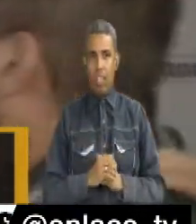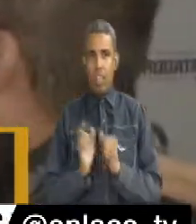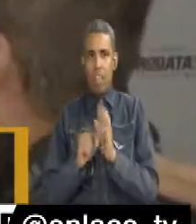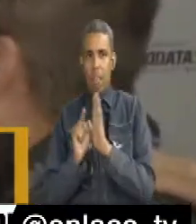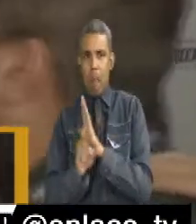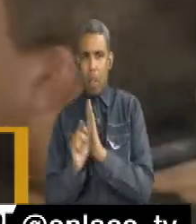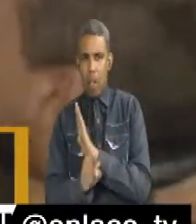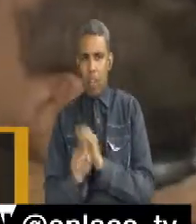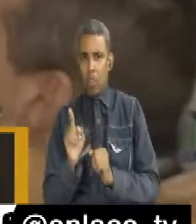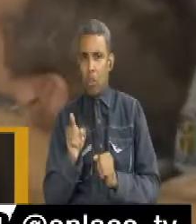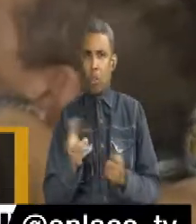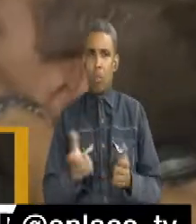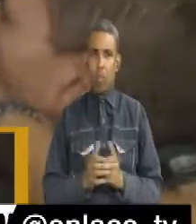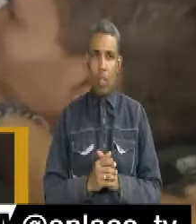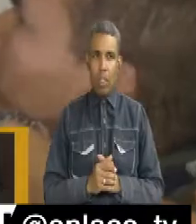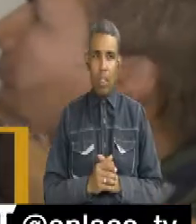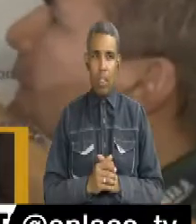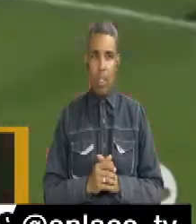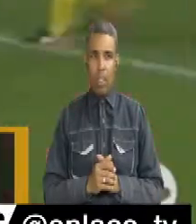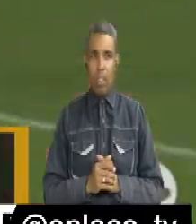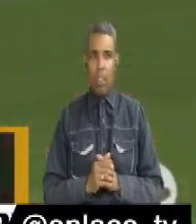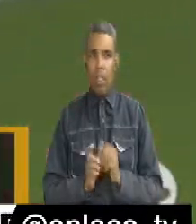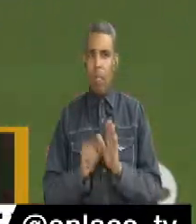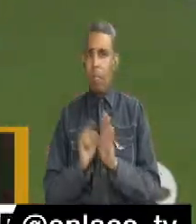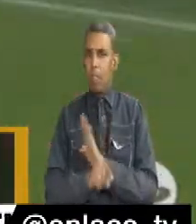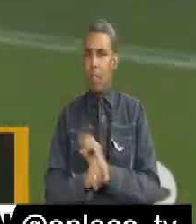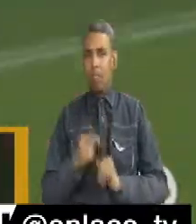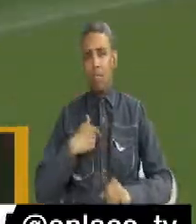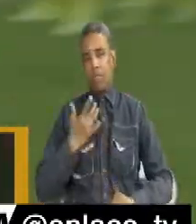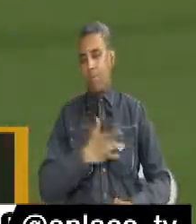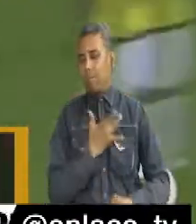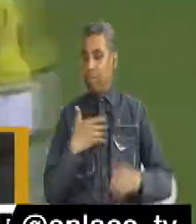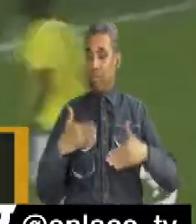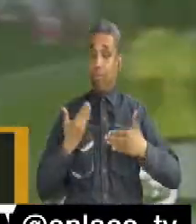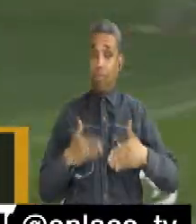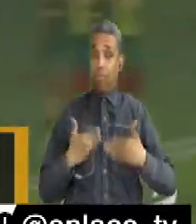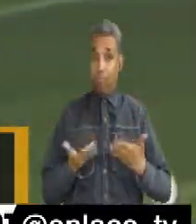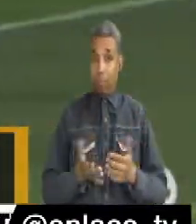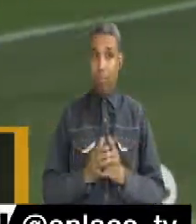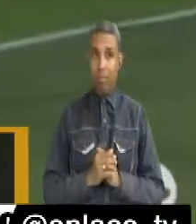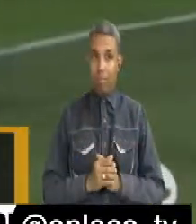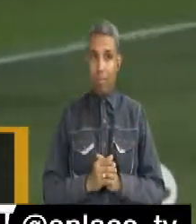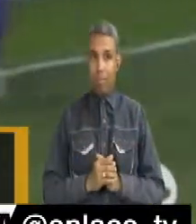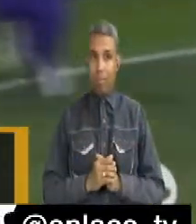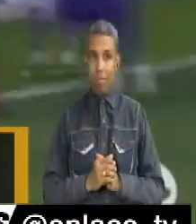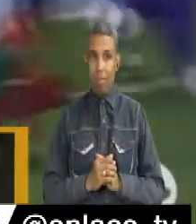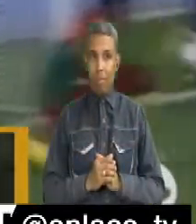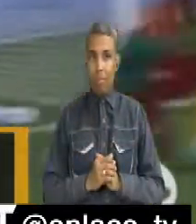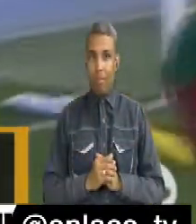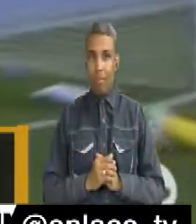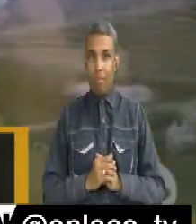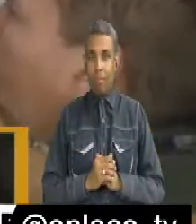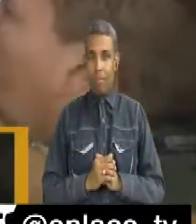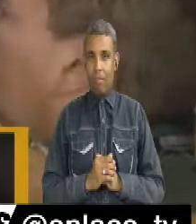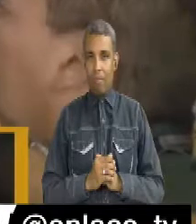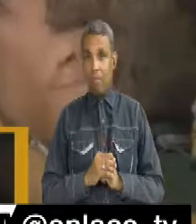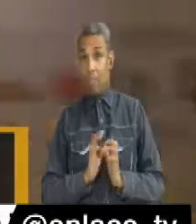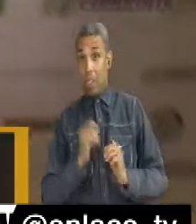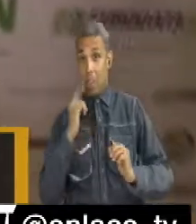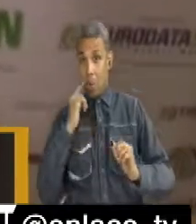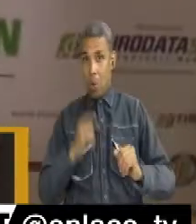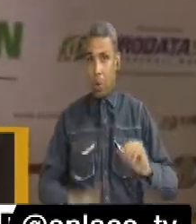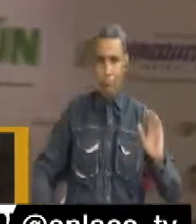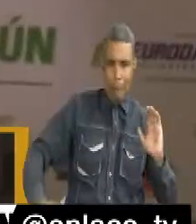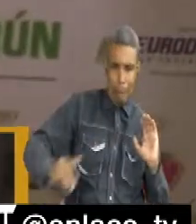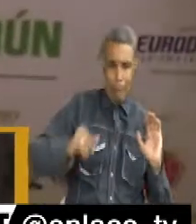hoy. Ah, fueron goles para mí muy especial, ¿no? Porque le hago la tapia, como se dice, a Cristian Zapata y la bola me cae a mí.